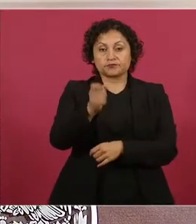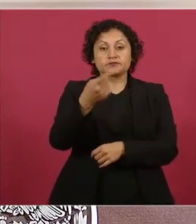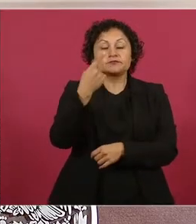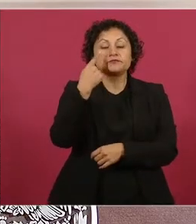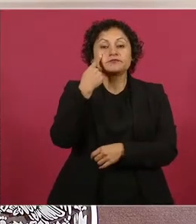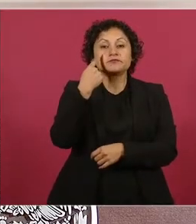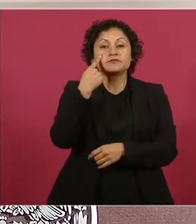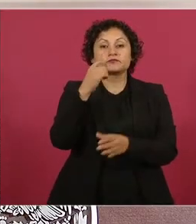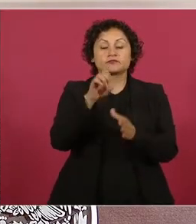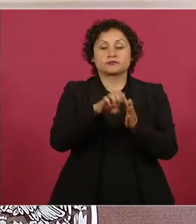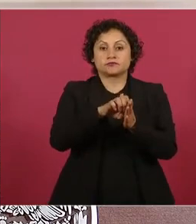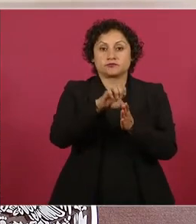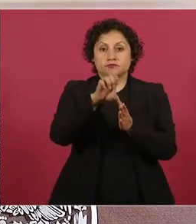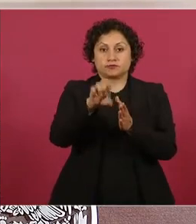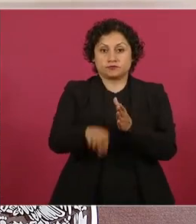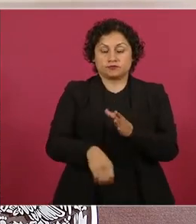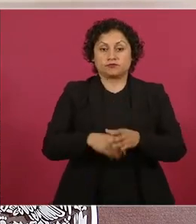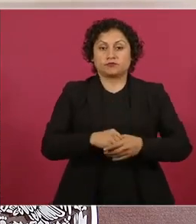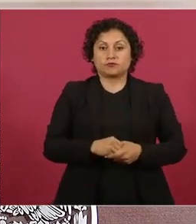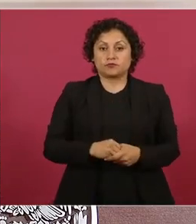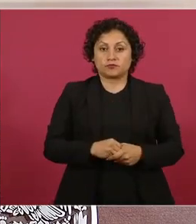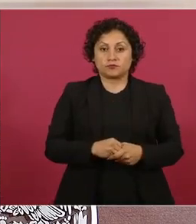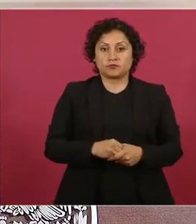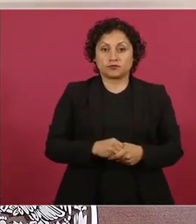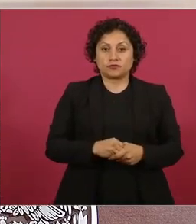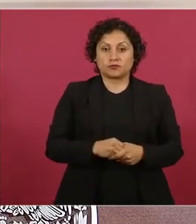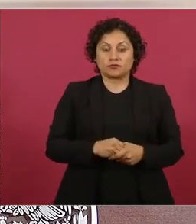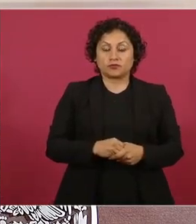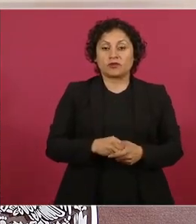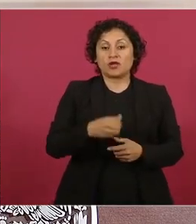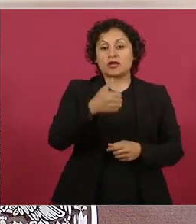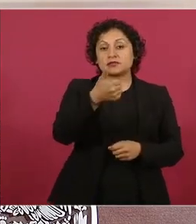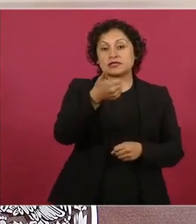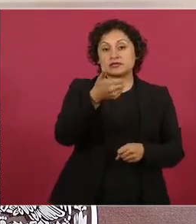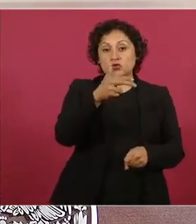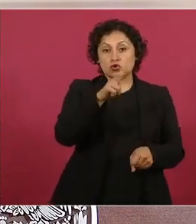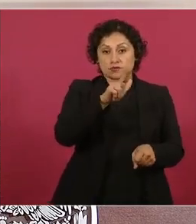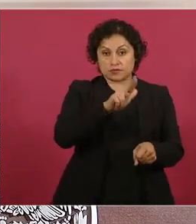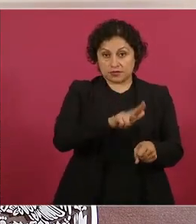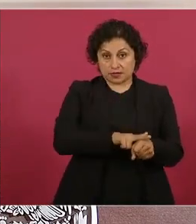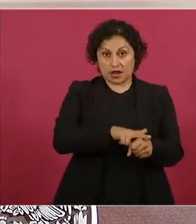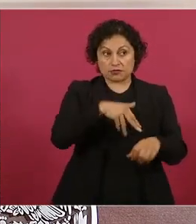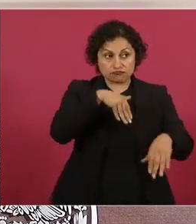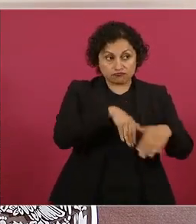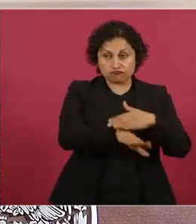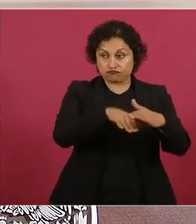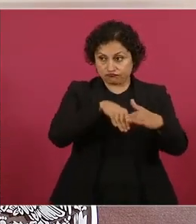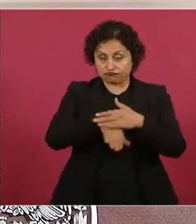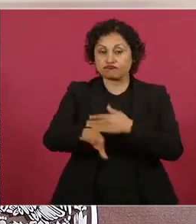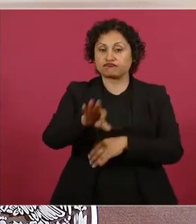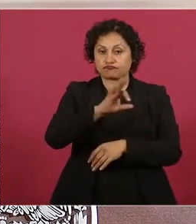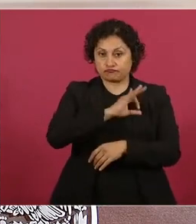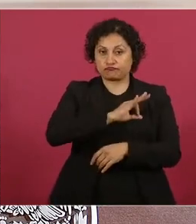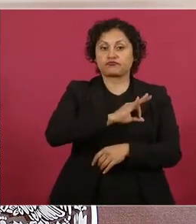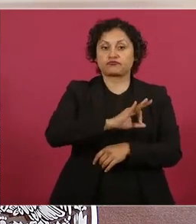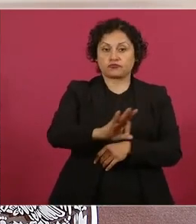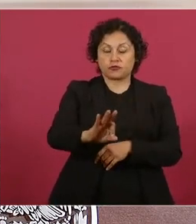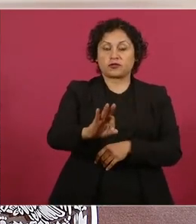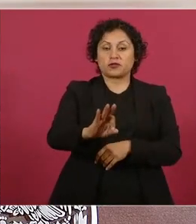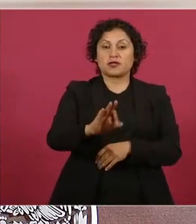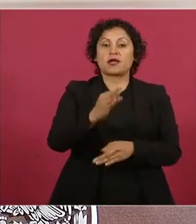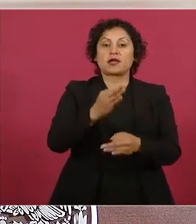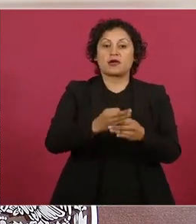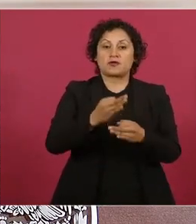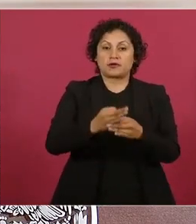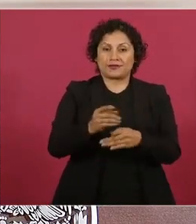semana se encuentran operando 6 hospitales y de acuerdo a lo que hoy vimos, 3 de ellos del